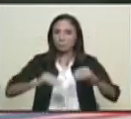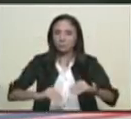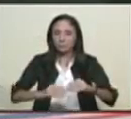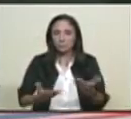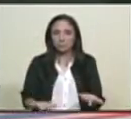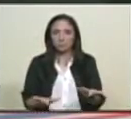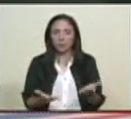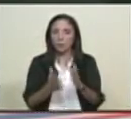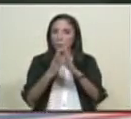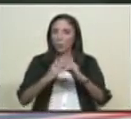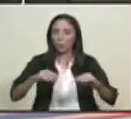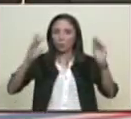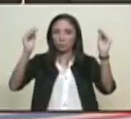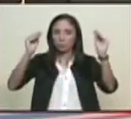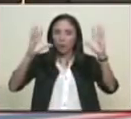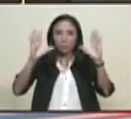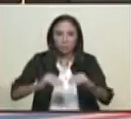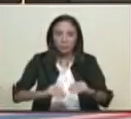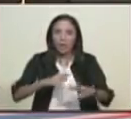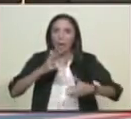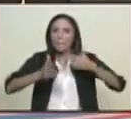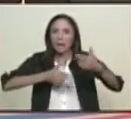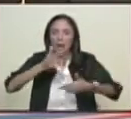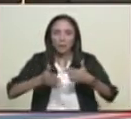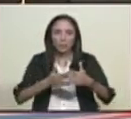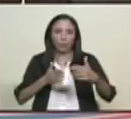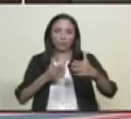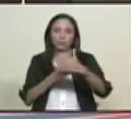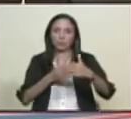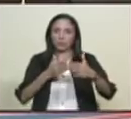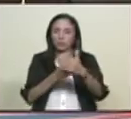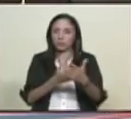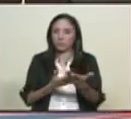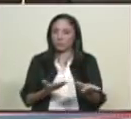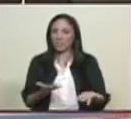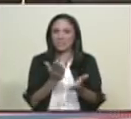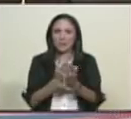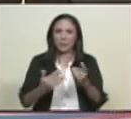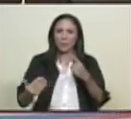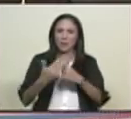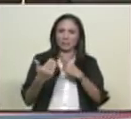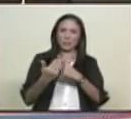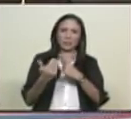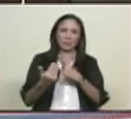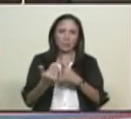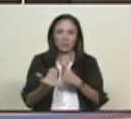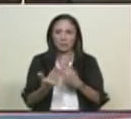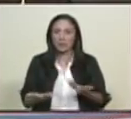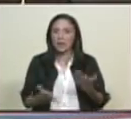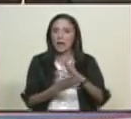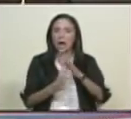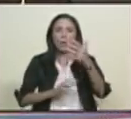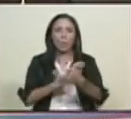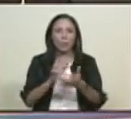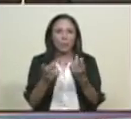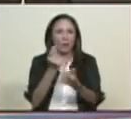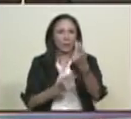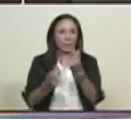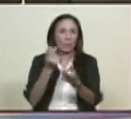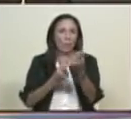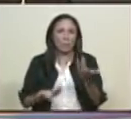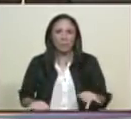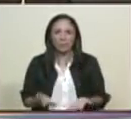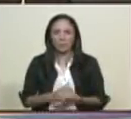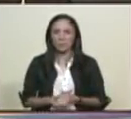terroristas contra el metro de Caracas. Ustedes ven todas las amenazas contra la vida económica del país. Ustedes ven